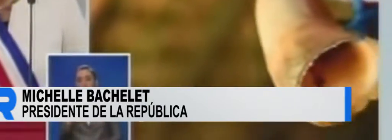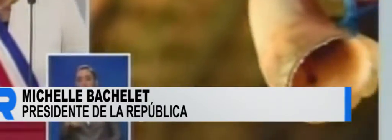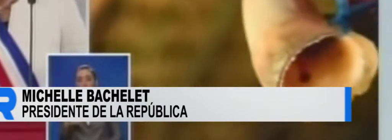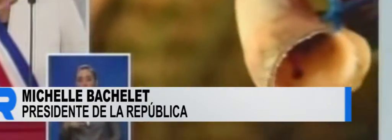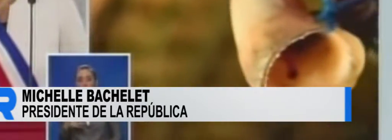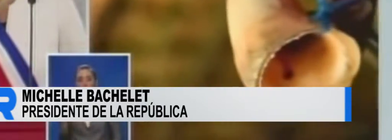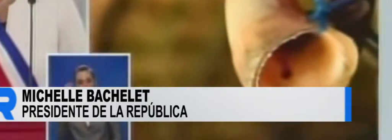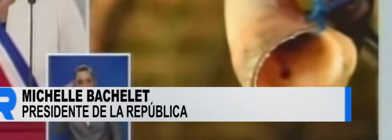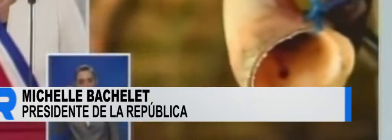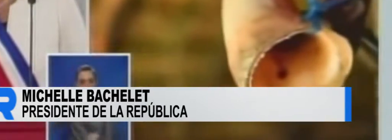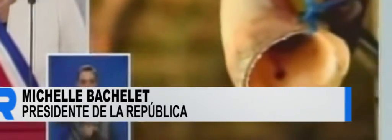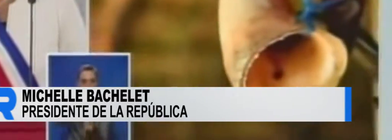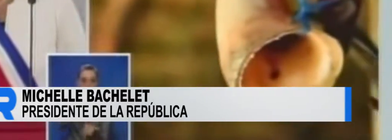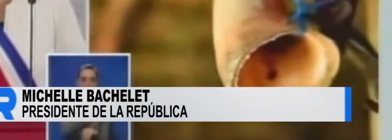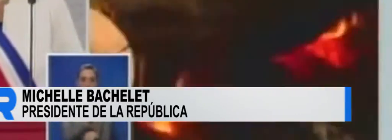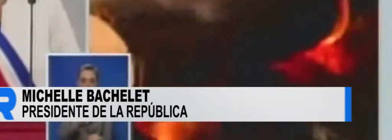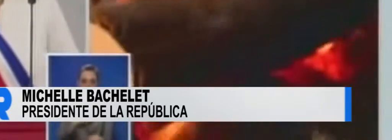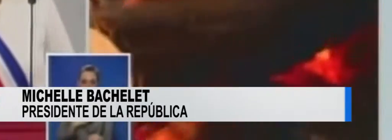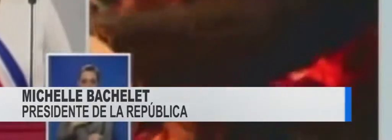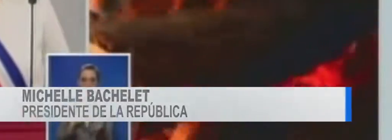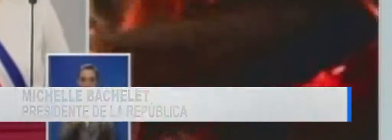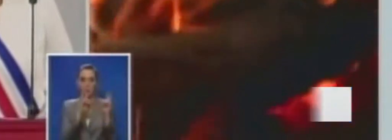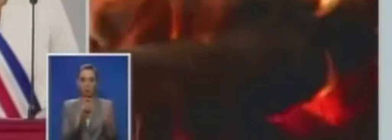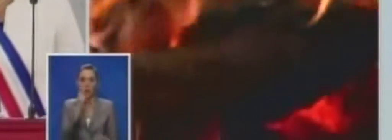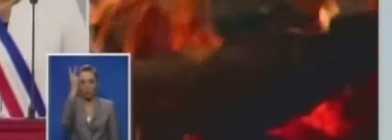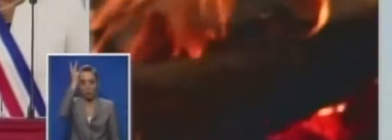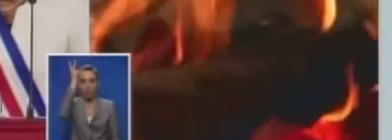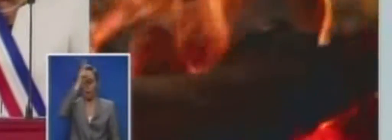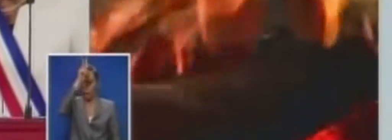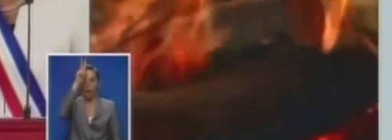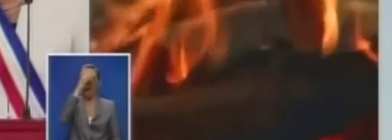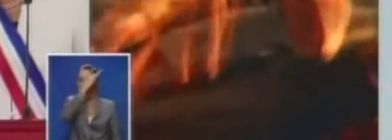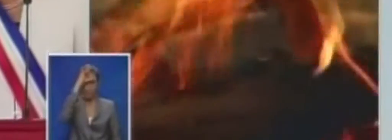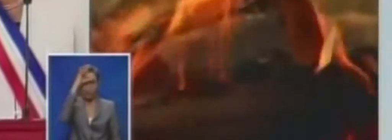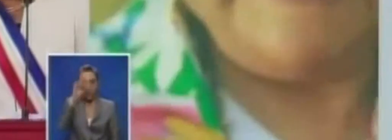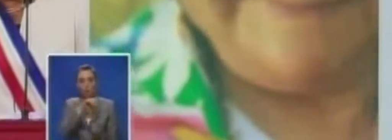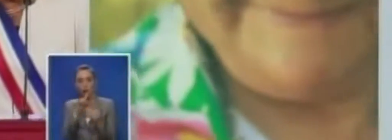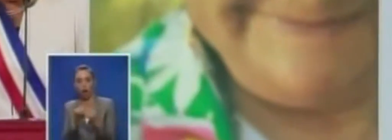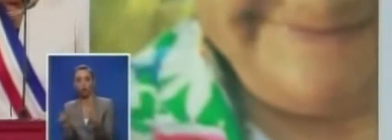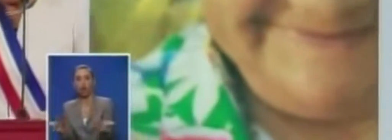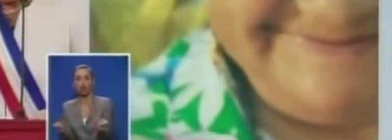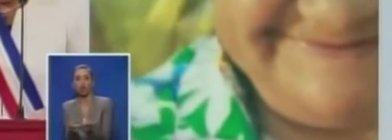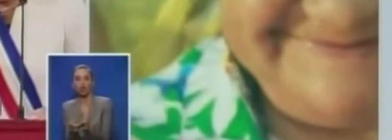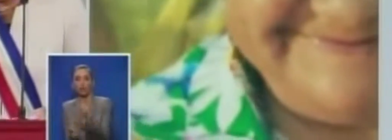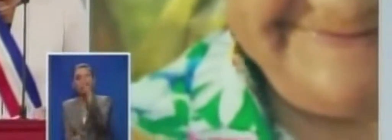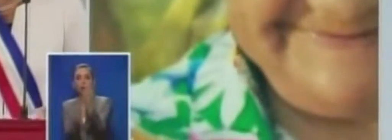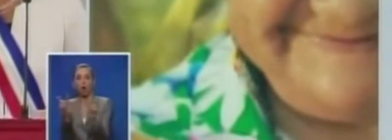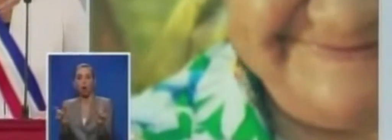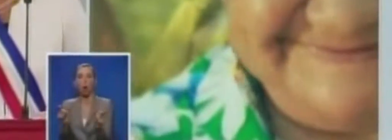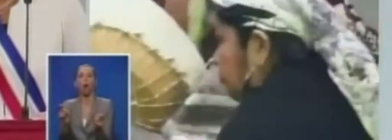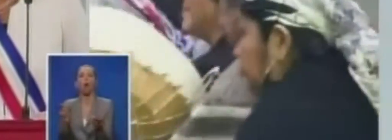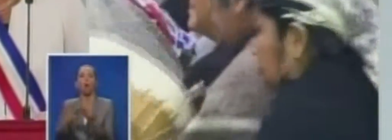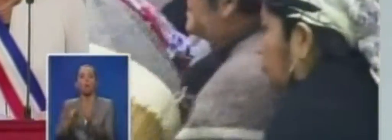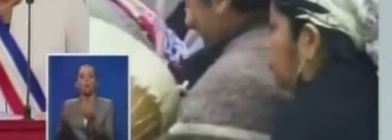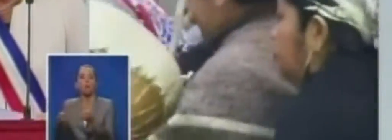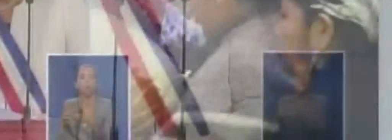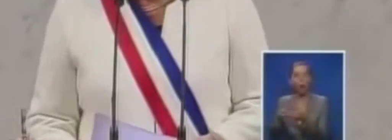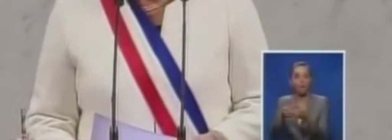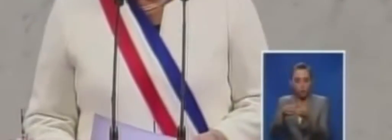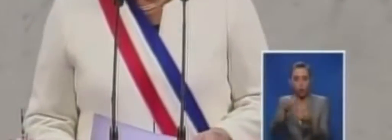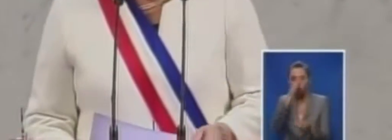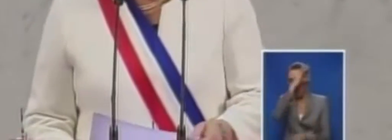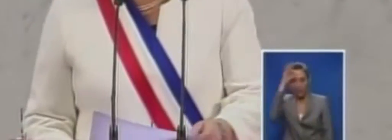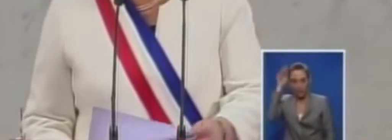relevante el que crea el Ministerio, por un lado, Asuntos Indígenas, y por otro, el Consejo de Pueblos Indígenas. Ambos proyectos